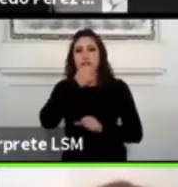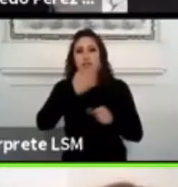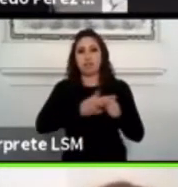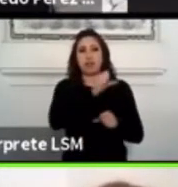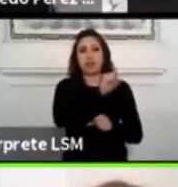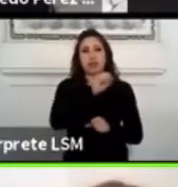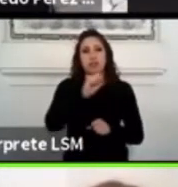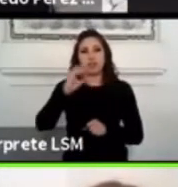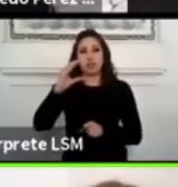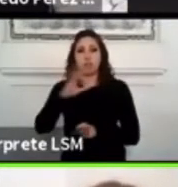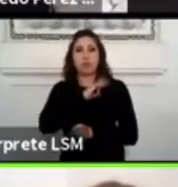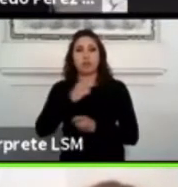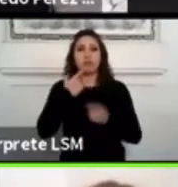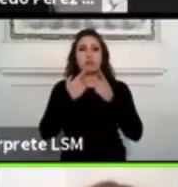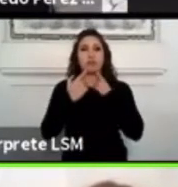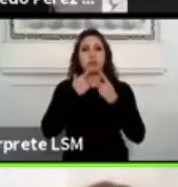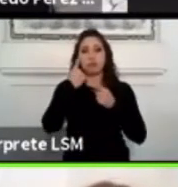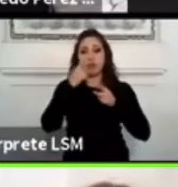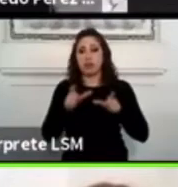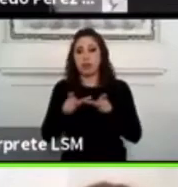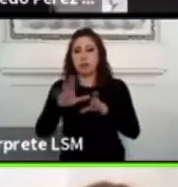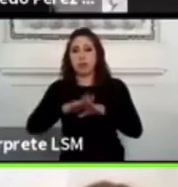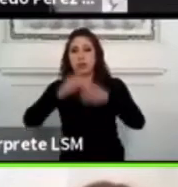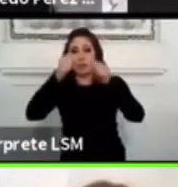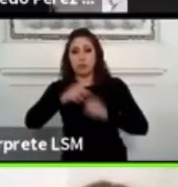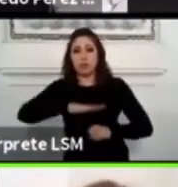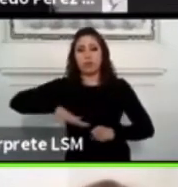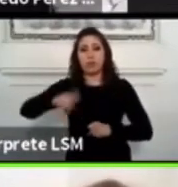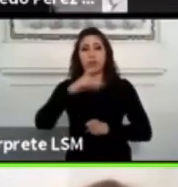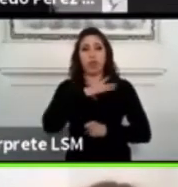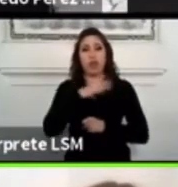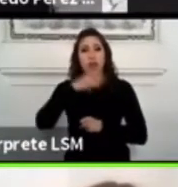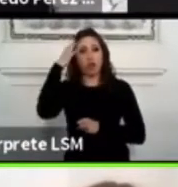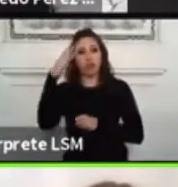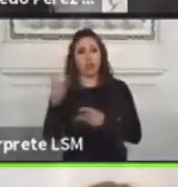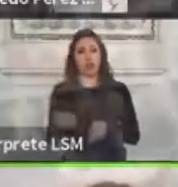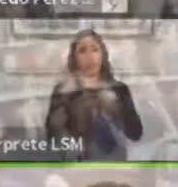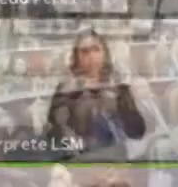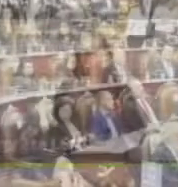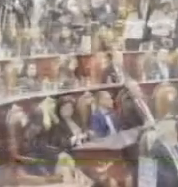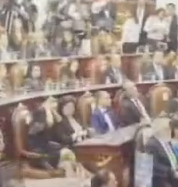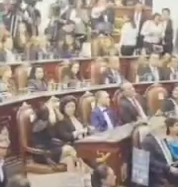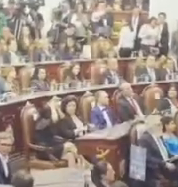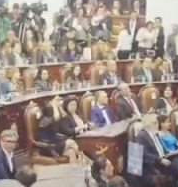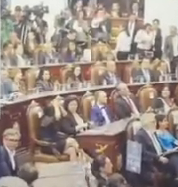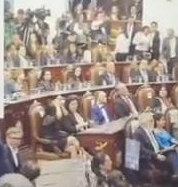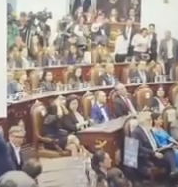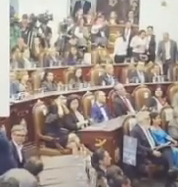Ciudadana implemente acciones tendientes a prevenir la comisión de delitos y reforzar la seguridad en la colonia.